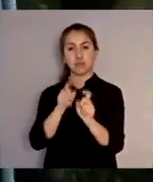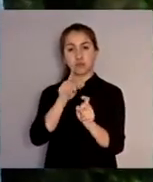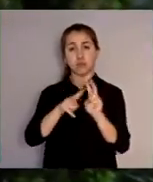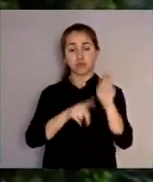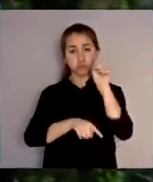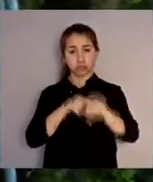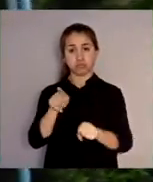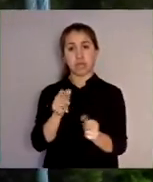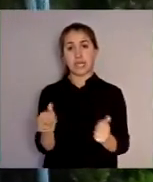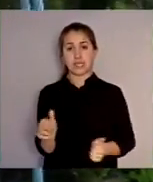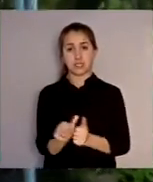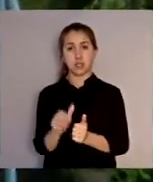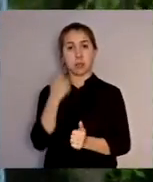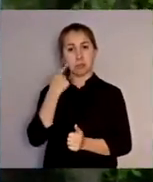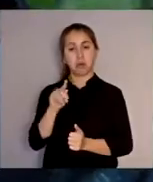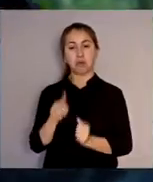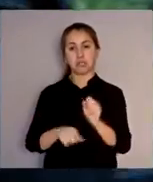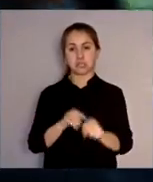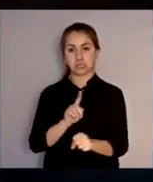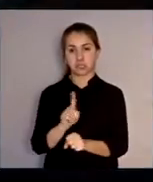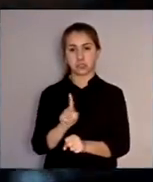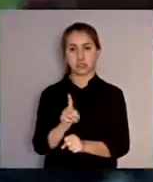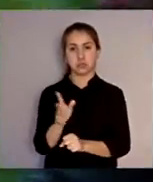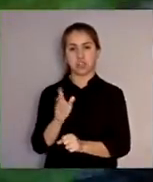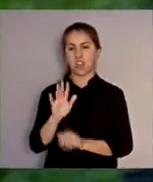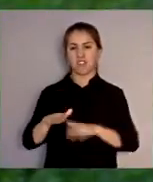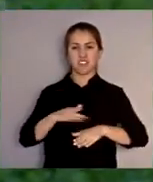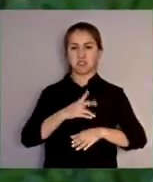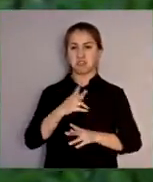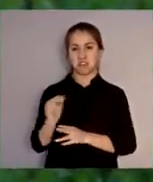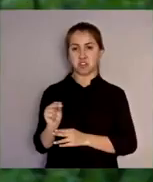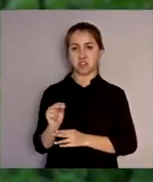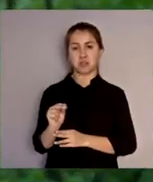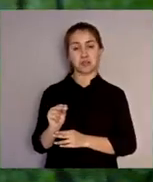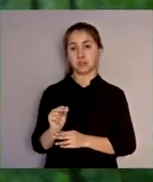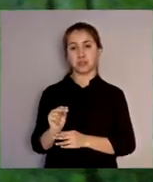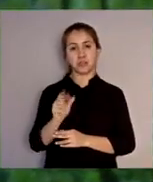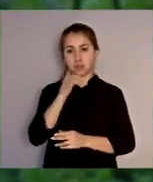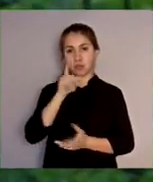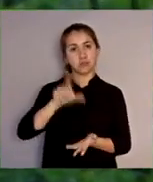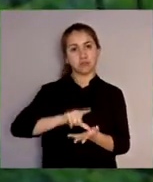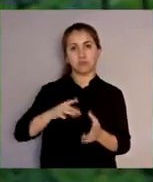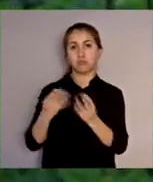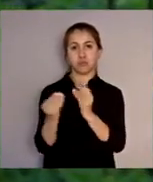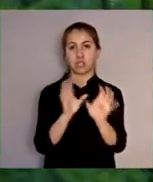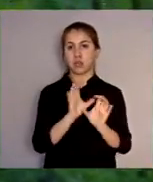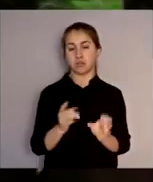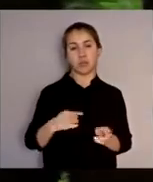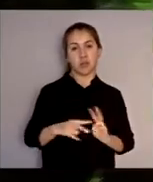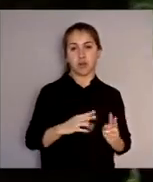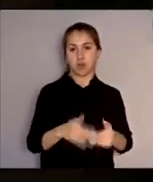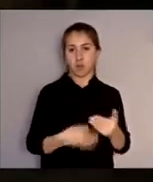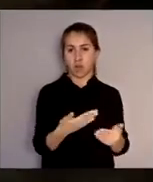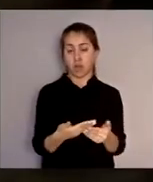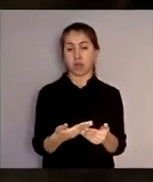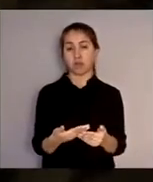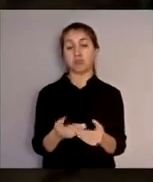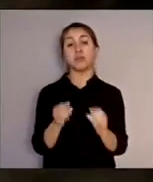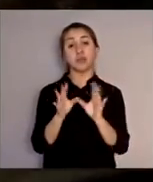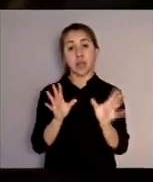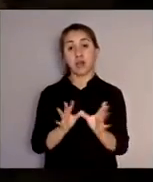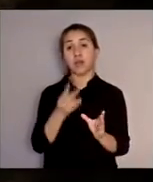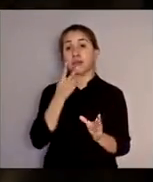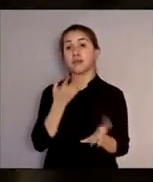le hace caso a esos asesores o no le hace caso? No necesariamente. Si no, no habría Willow Willow. Si no, muchas cosas no habría hecho. A ver cómo está el riesgo.